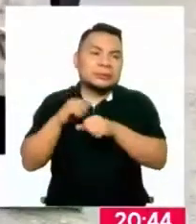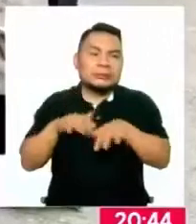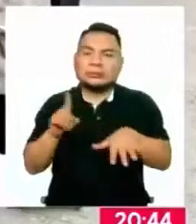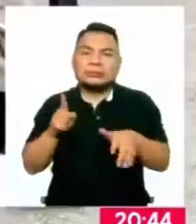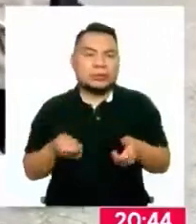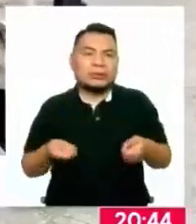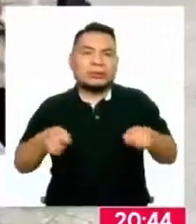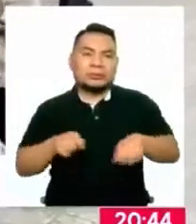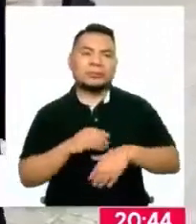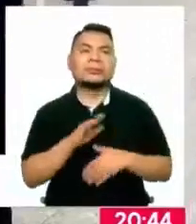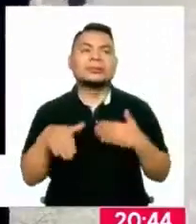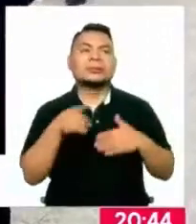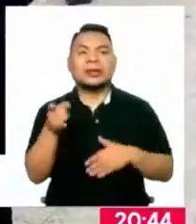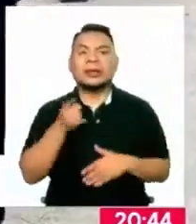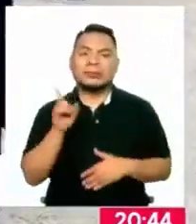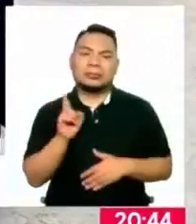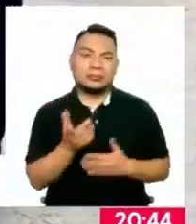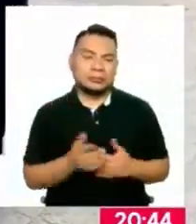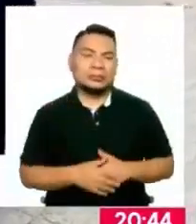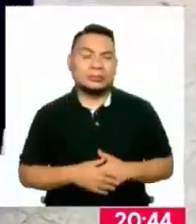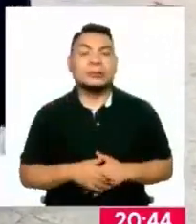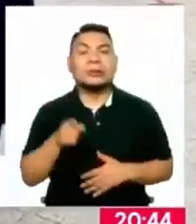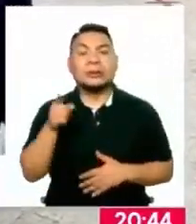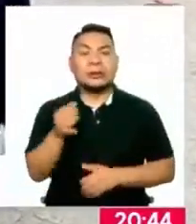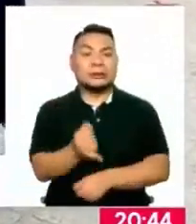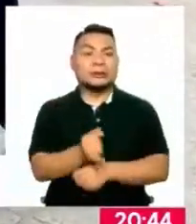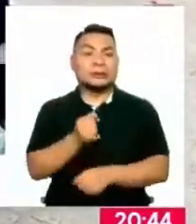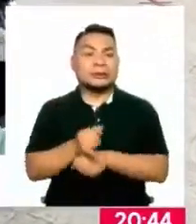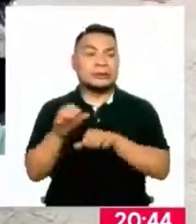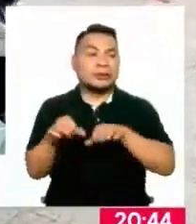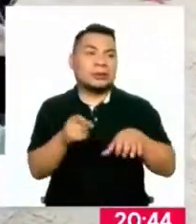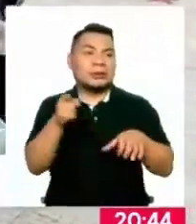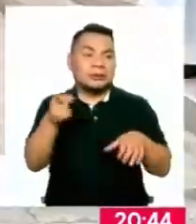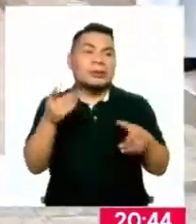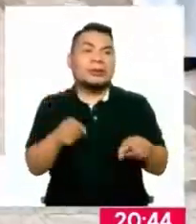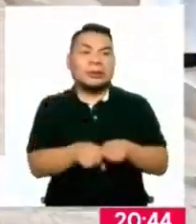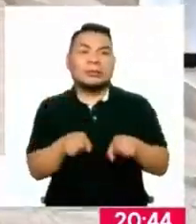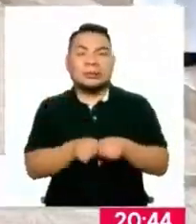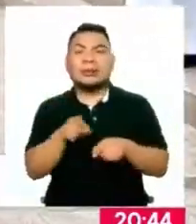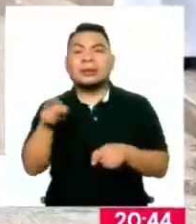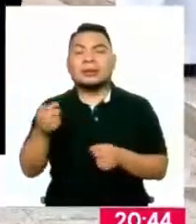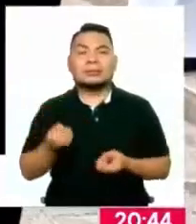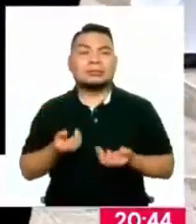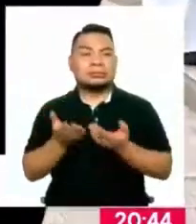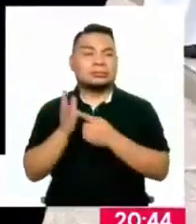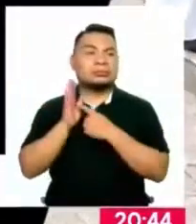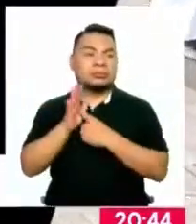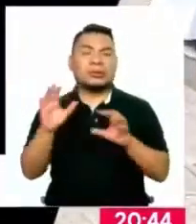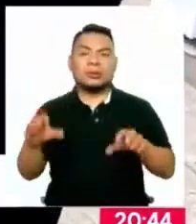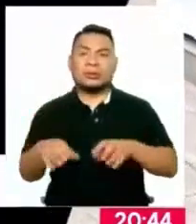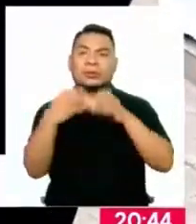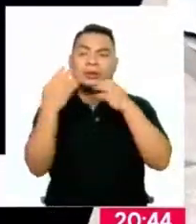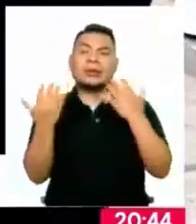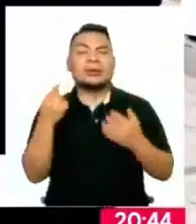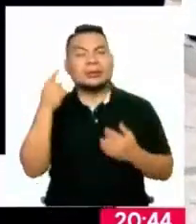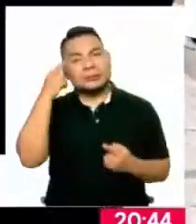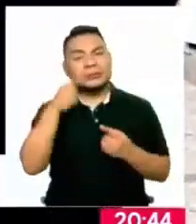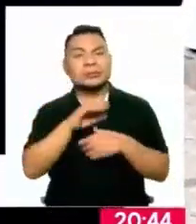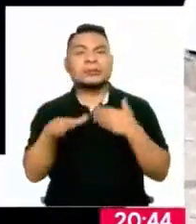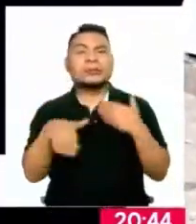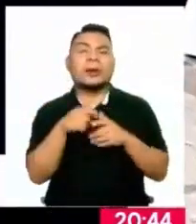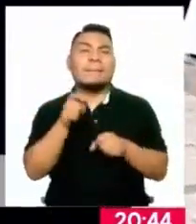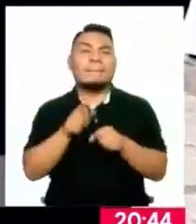fue suspendida para evitar contagios. Las misas que se vienen realizando también se transmiten de manera virtual a fin de